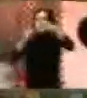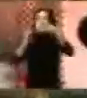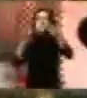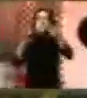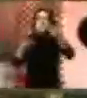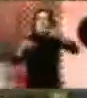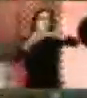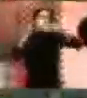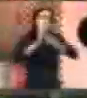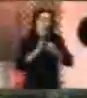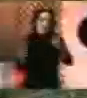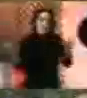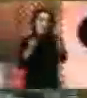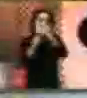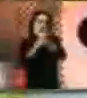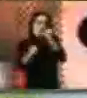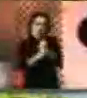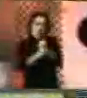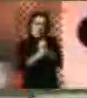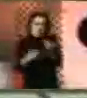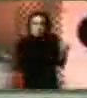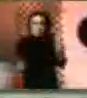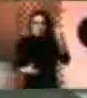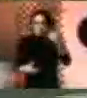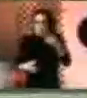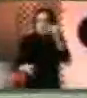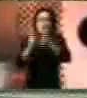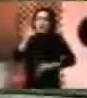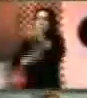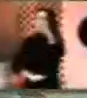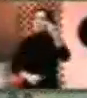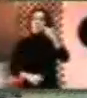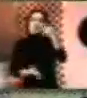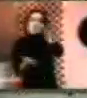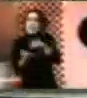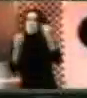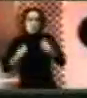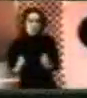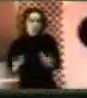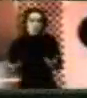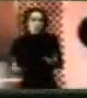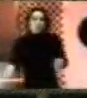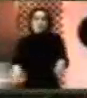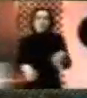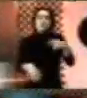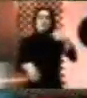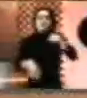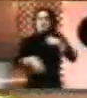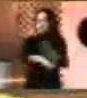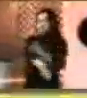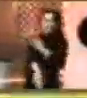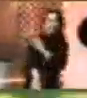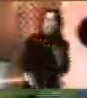faena? Para que pase, coño, el mismo miedo. Se me erizan los pelos de la